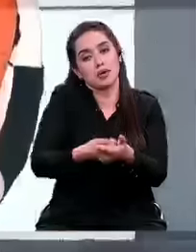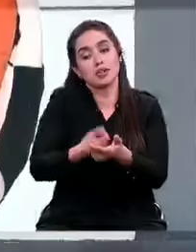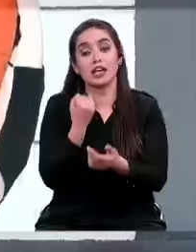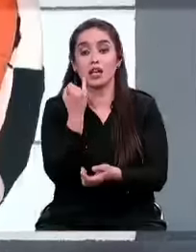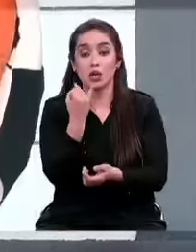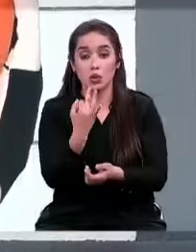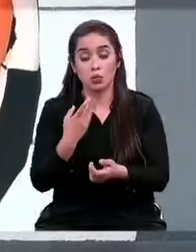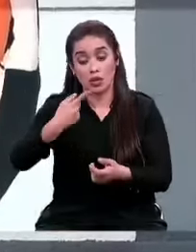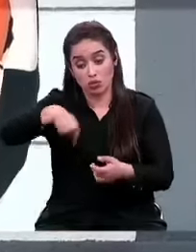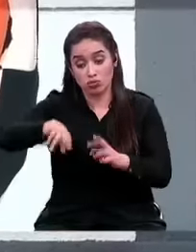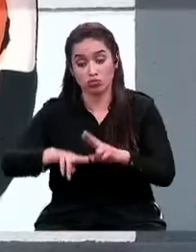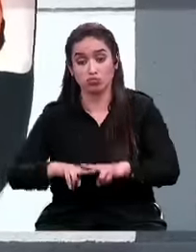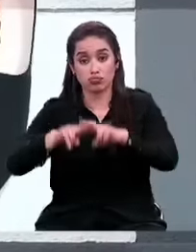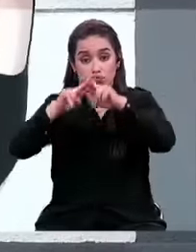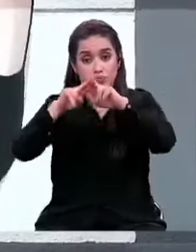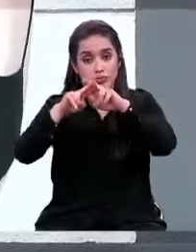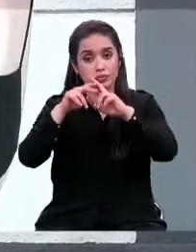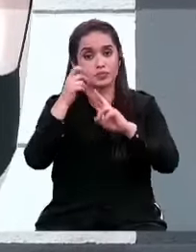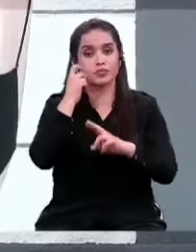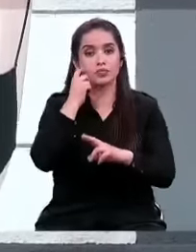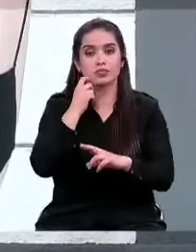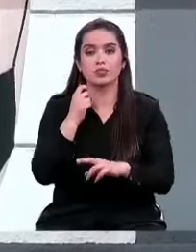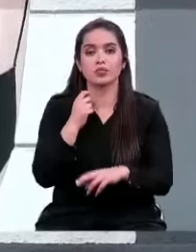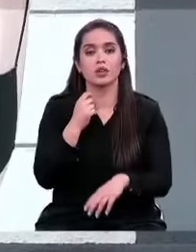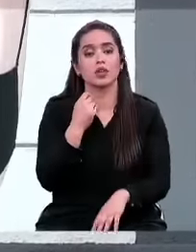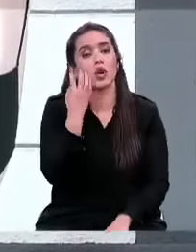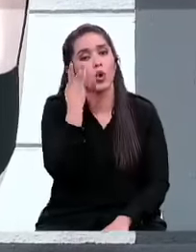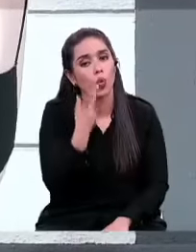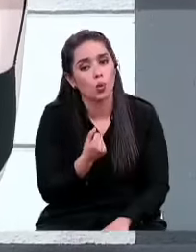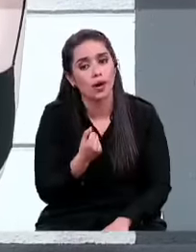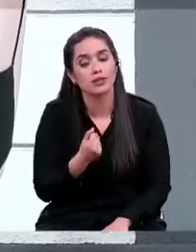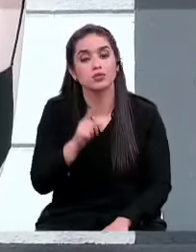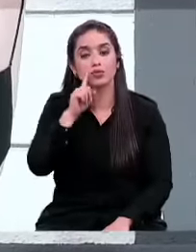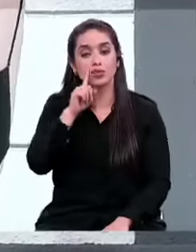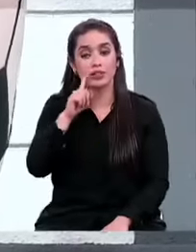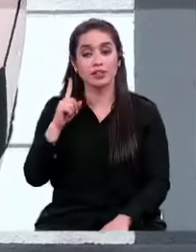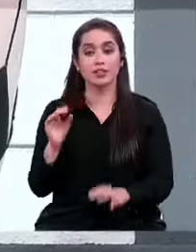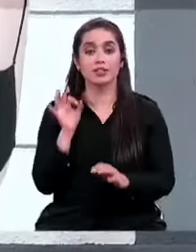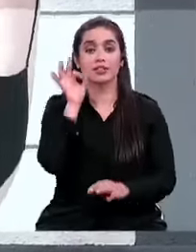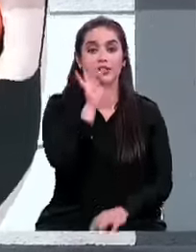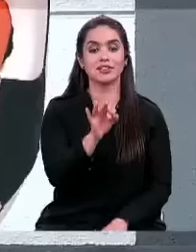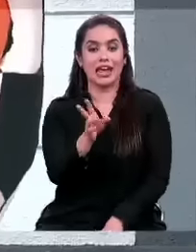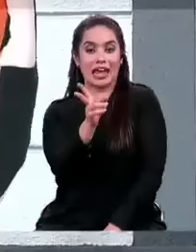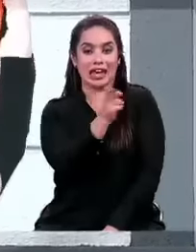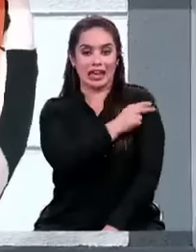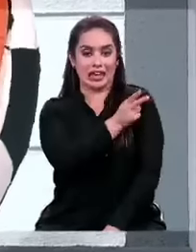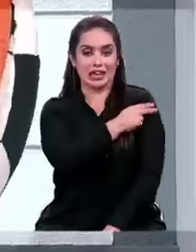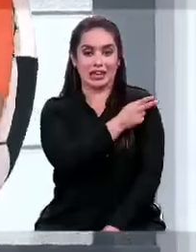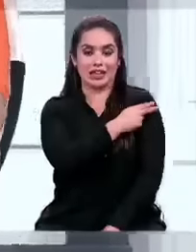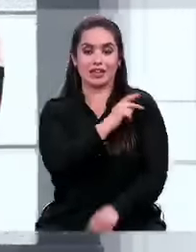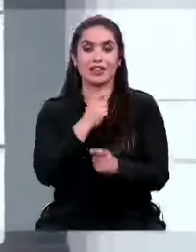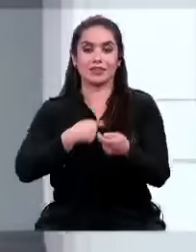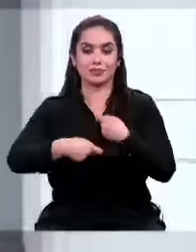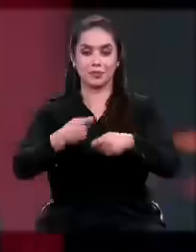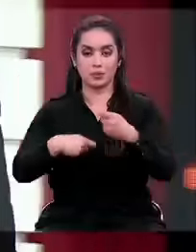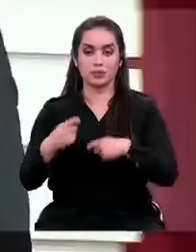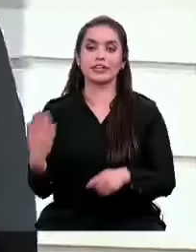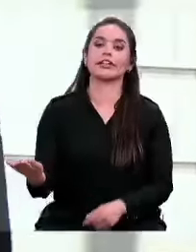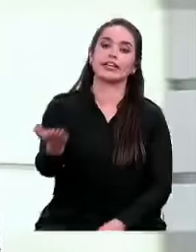que hemos recaudado, Mario. ¿Cuánto es? La va a entregar nuestro gerente comercial. ¿Qué pasa, el gerente